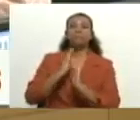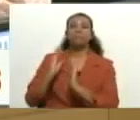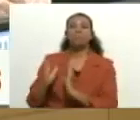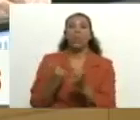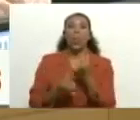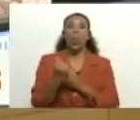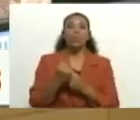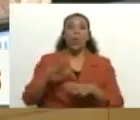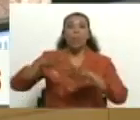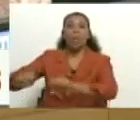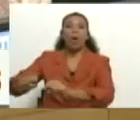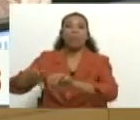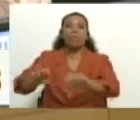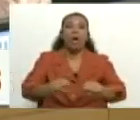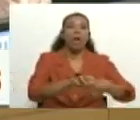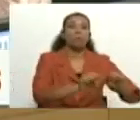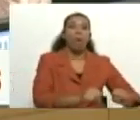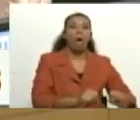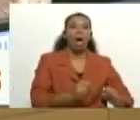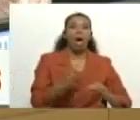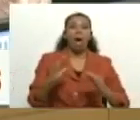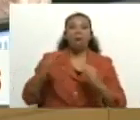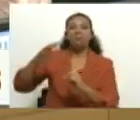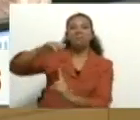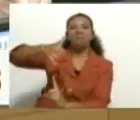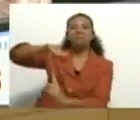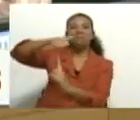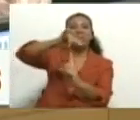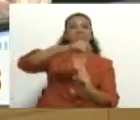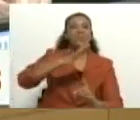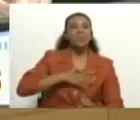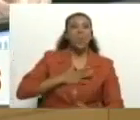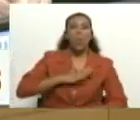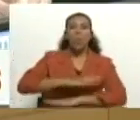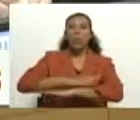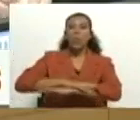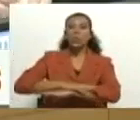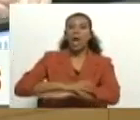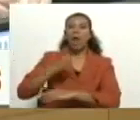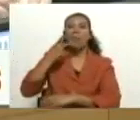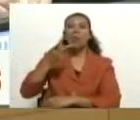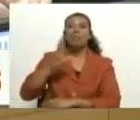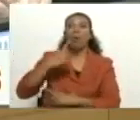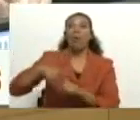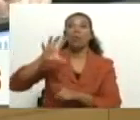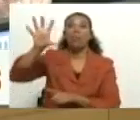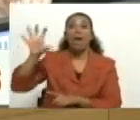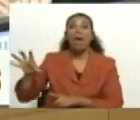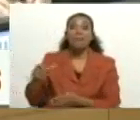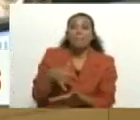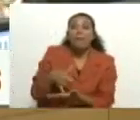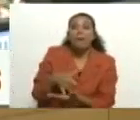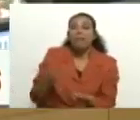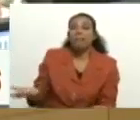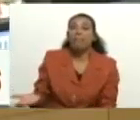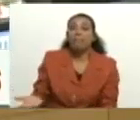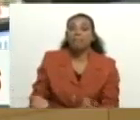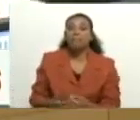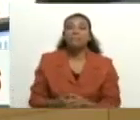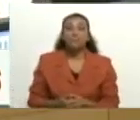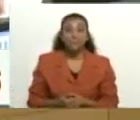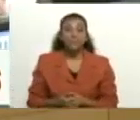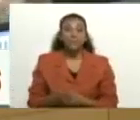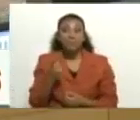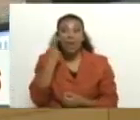medidas en el campo económico para condicionar la conducta política de las naciones.